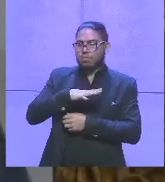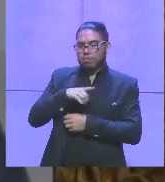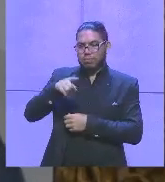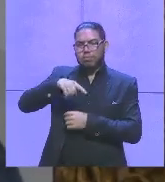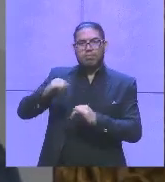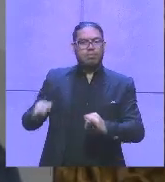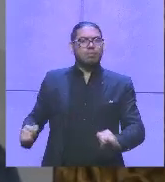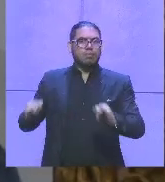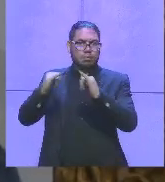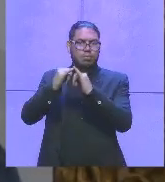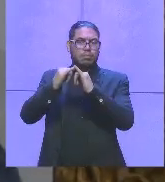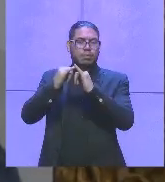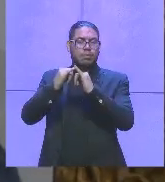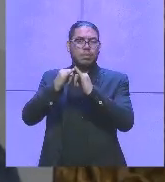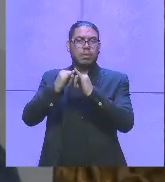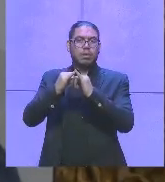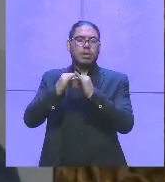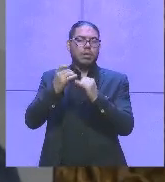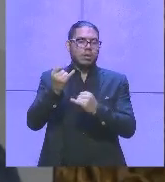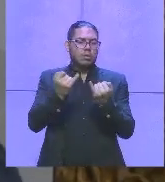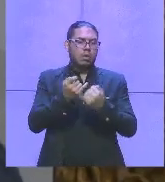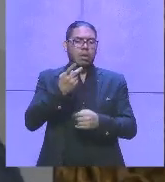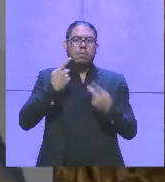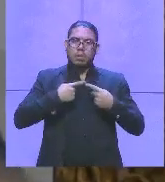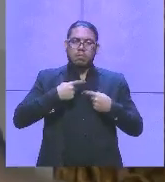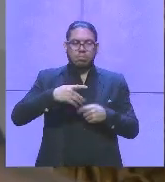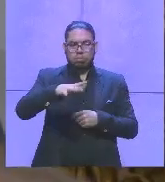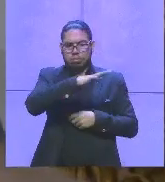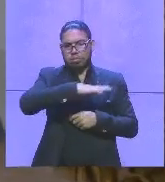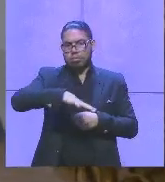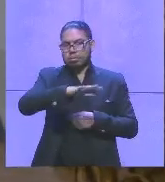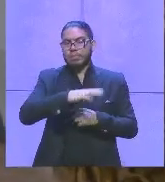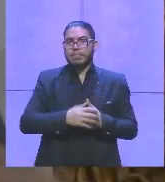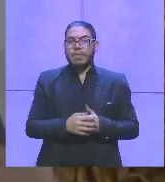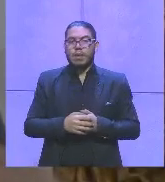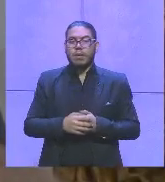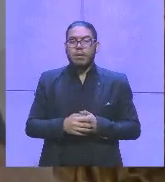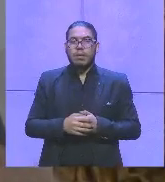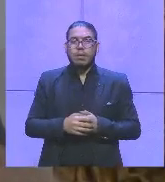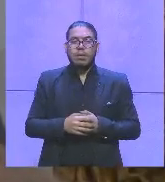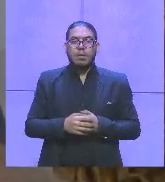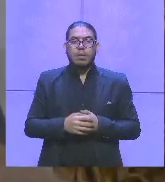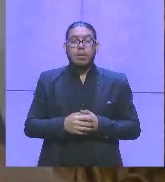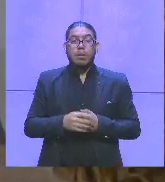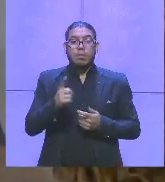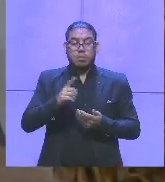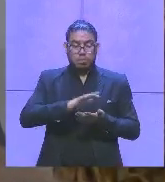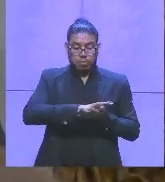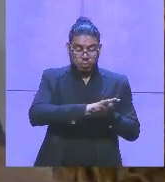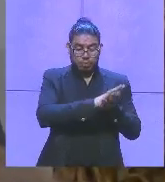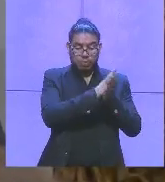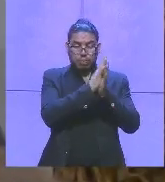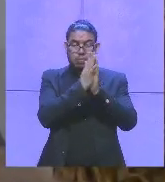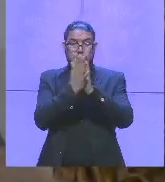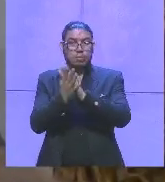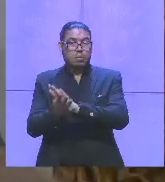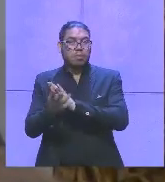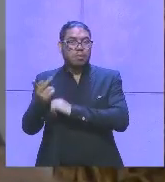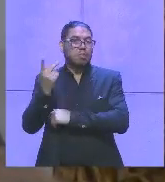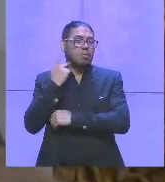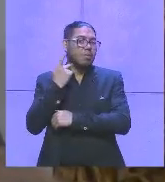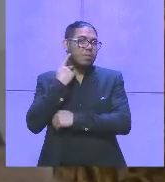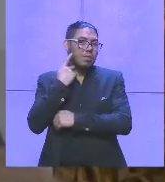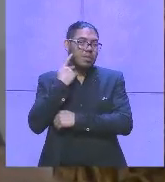instituciones y como sociedad. Entonces, esta transición política que tuvimos